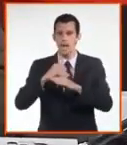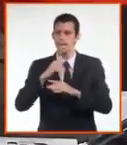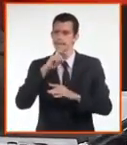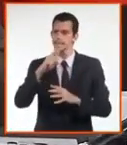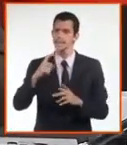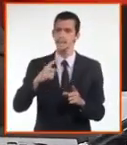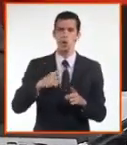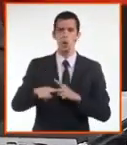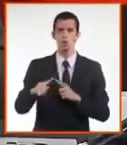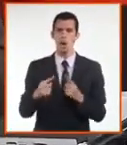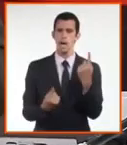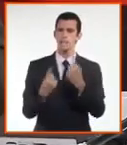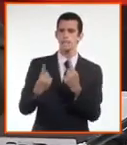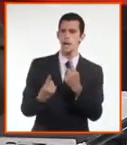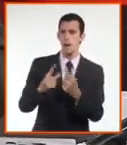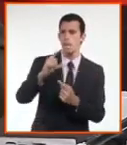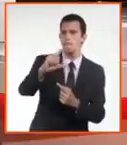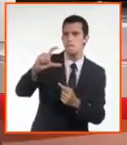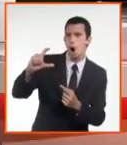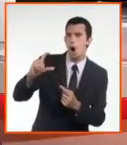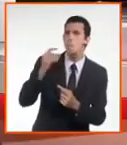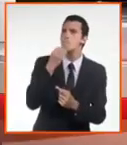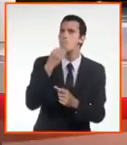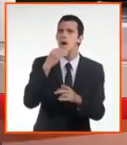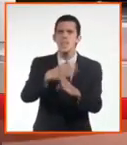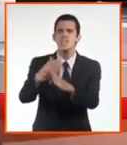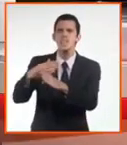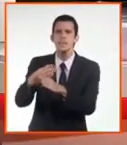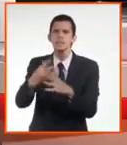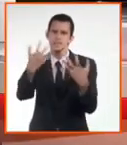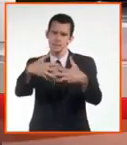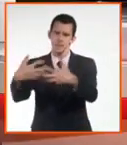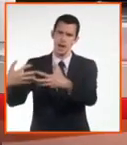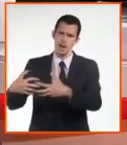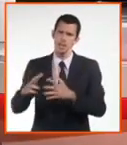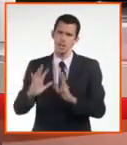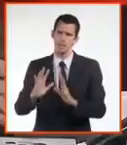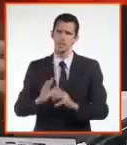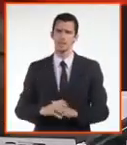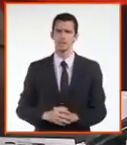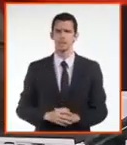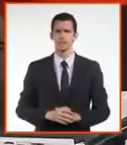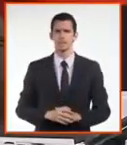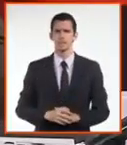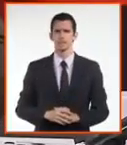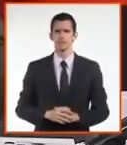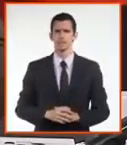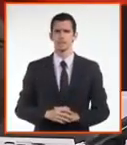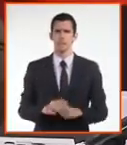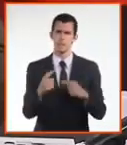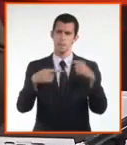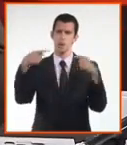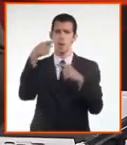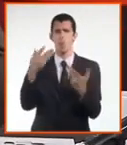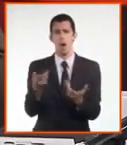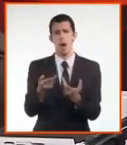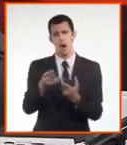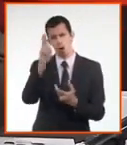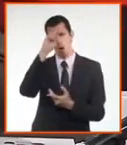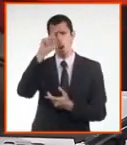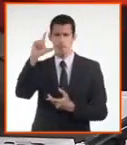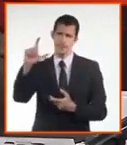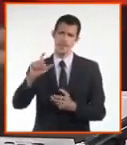porque si cogemos 40 es para los hospitales no para los hospitales si cogemos todo el aluminio para la dipirona